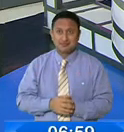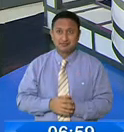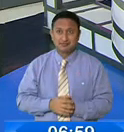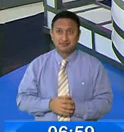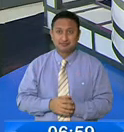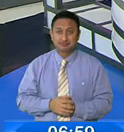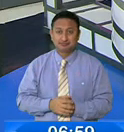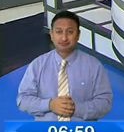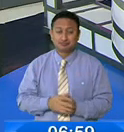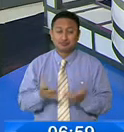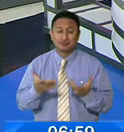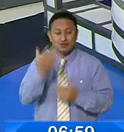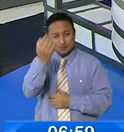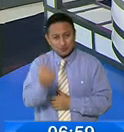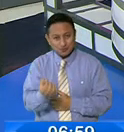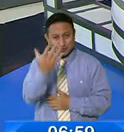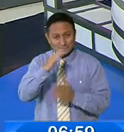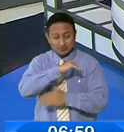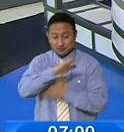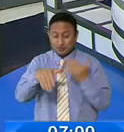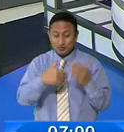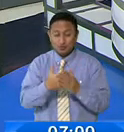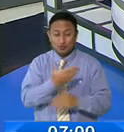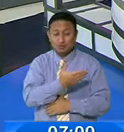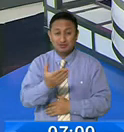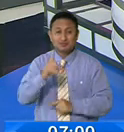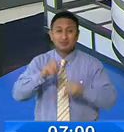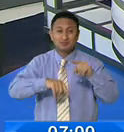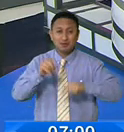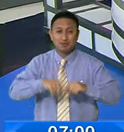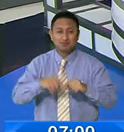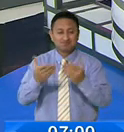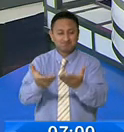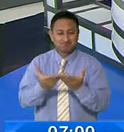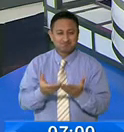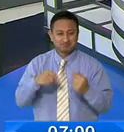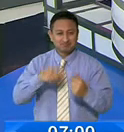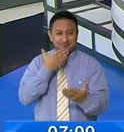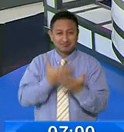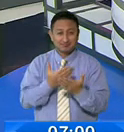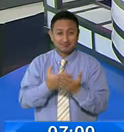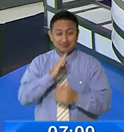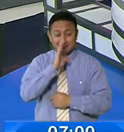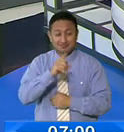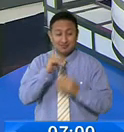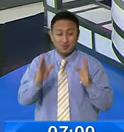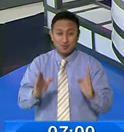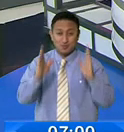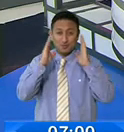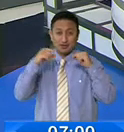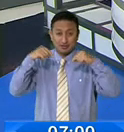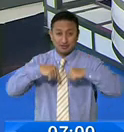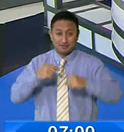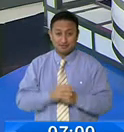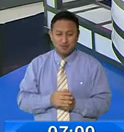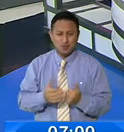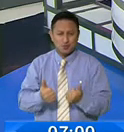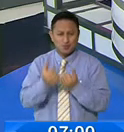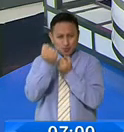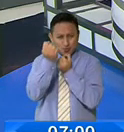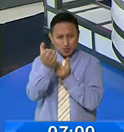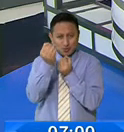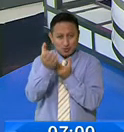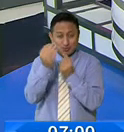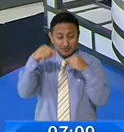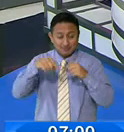digital. Muy buenos días con todos ustedes, amigos televidentes, bienvenidos, gracias por siempre preferirnos y amanecer con nosotros muy bien informados aquí en